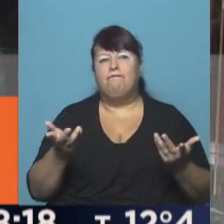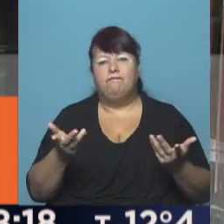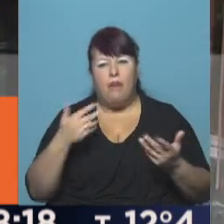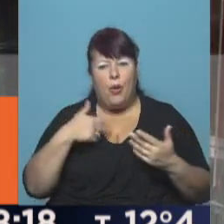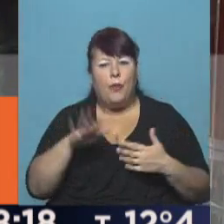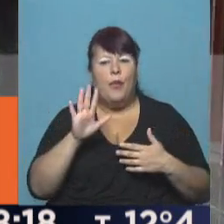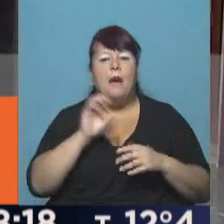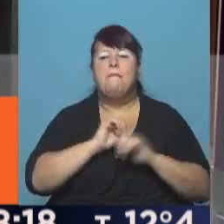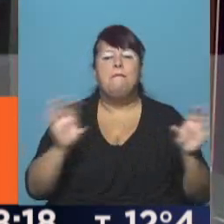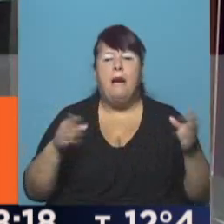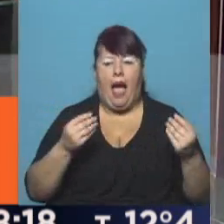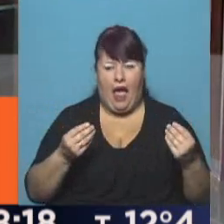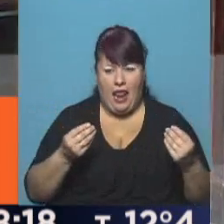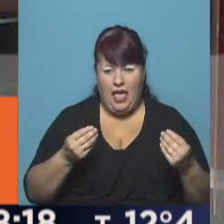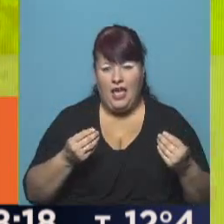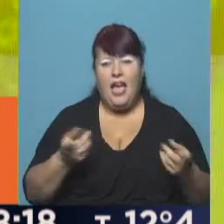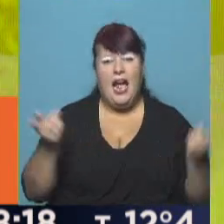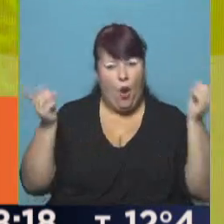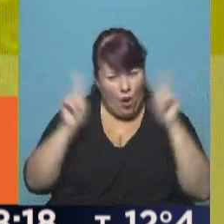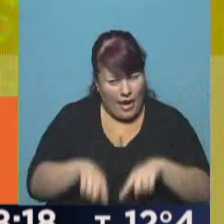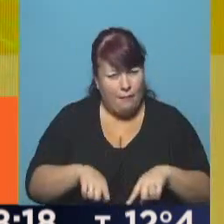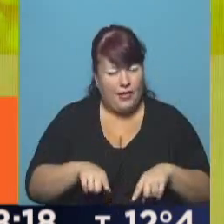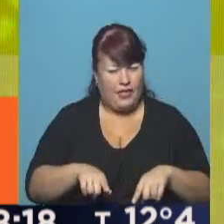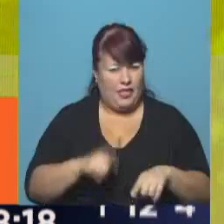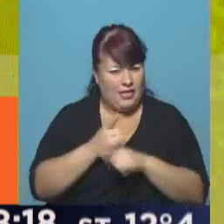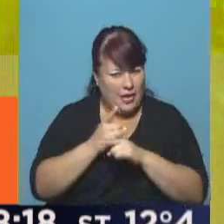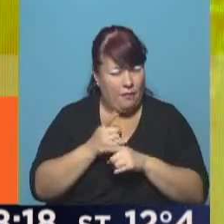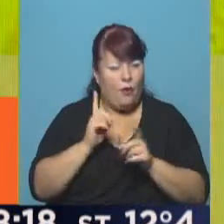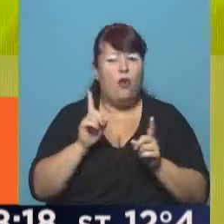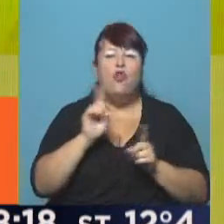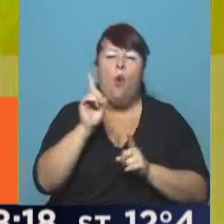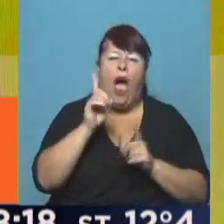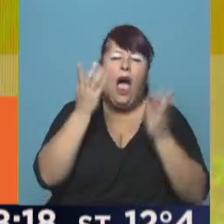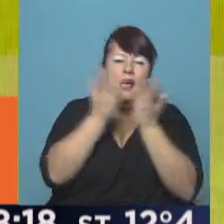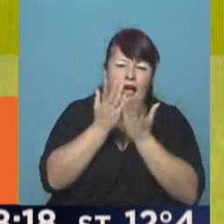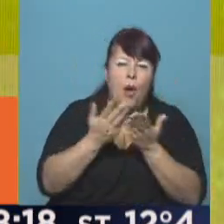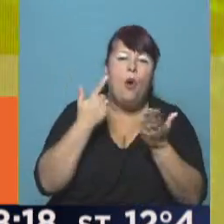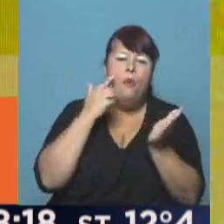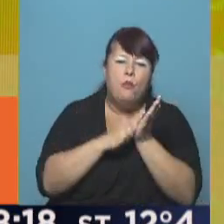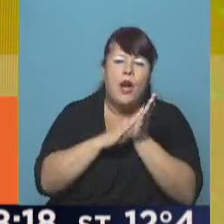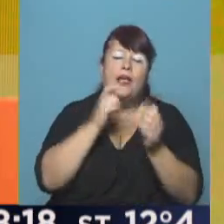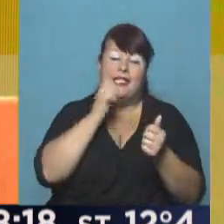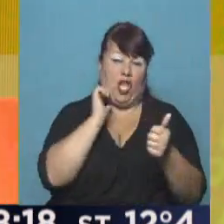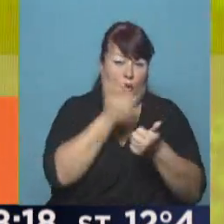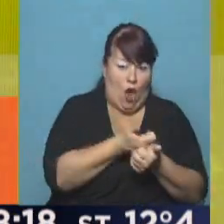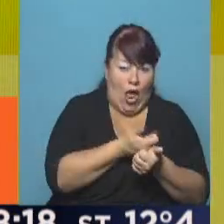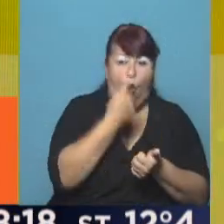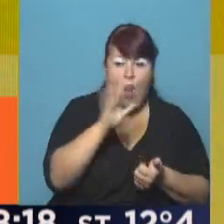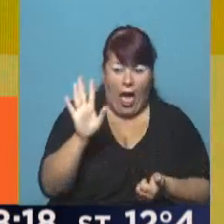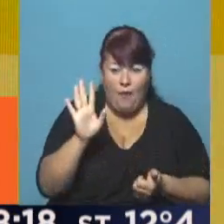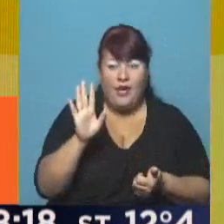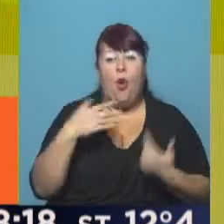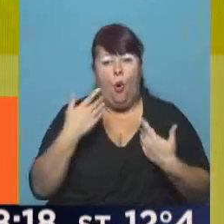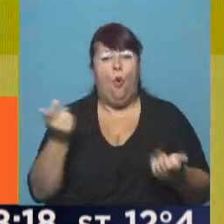tiende hacia el mal. ¿Es reincidente? ¿No hay estudios que prueban que el que viola una vez